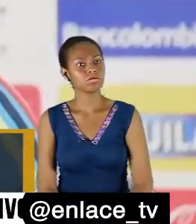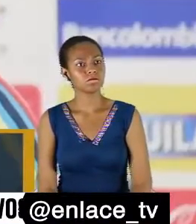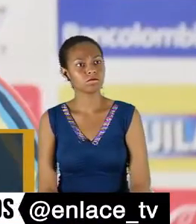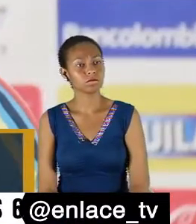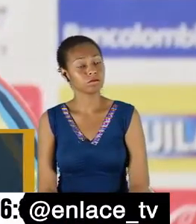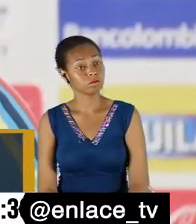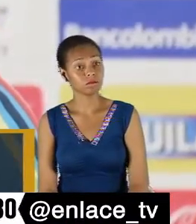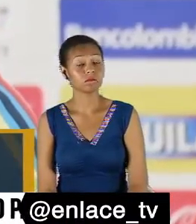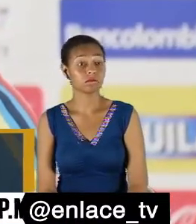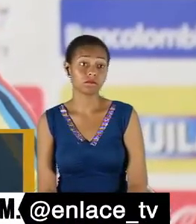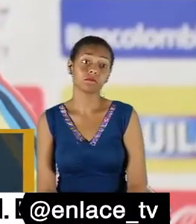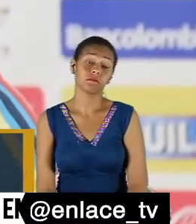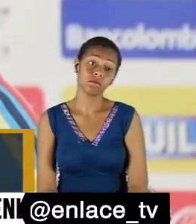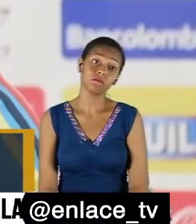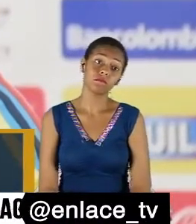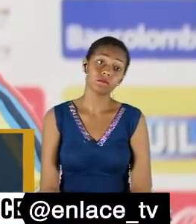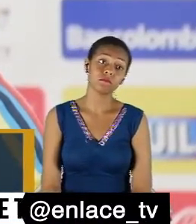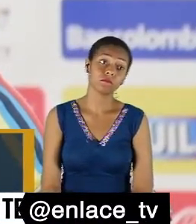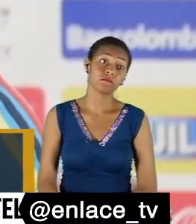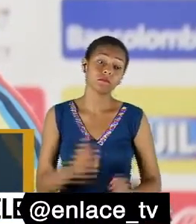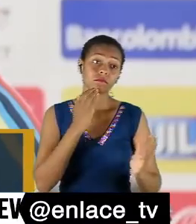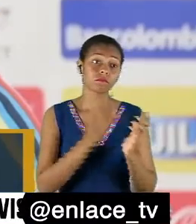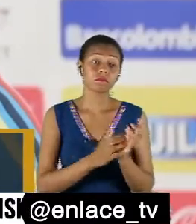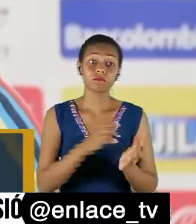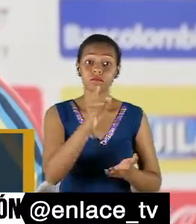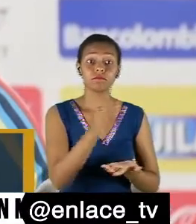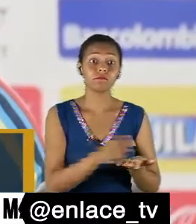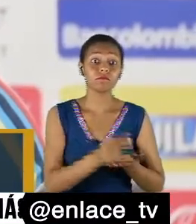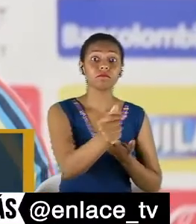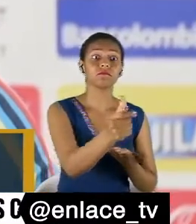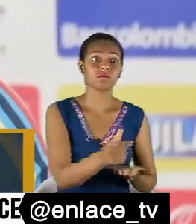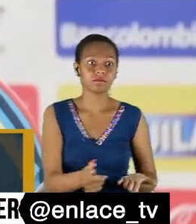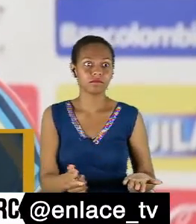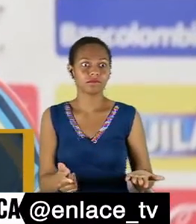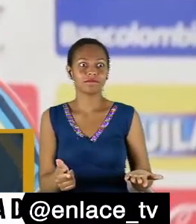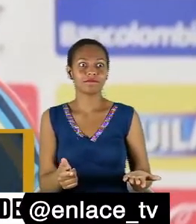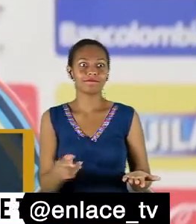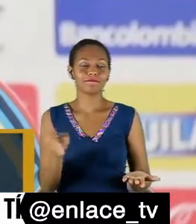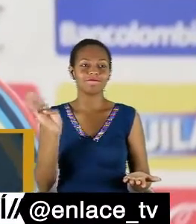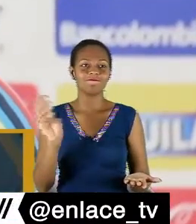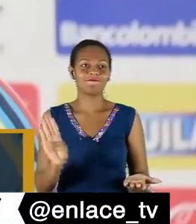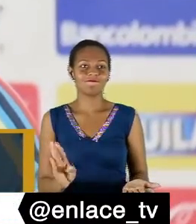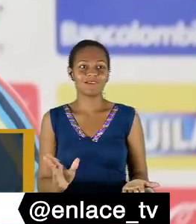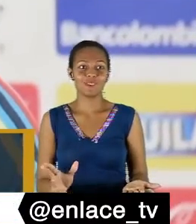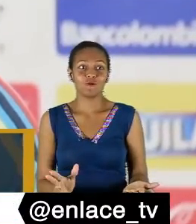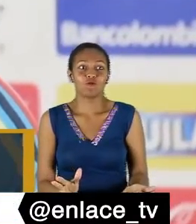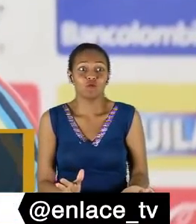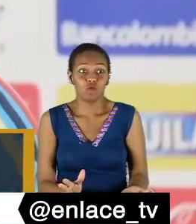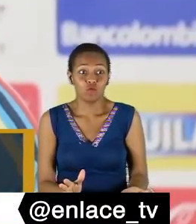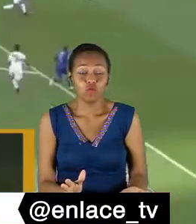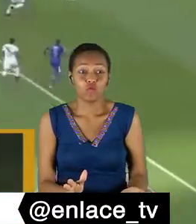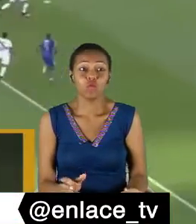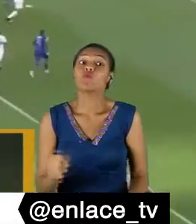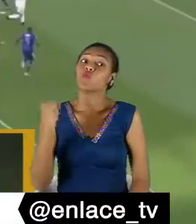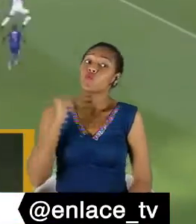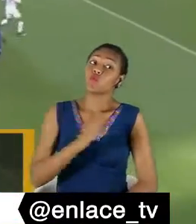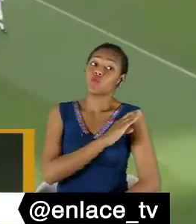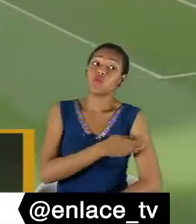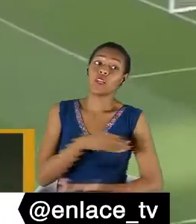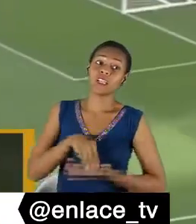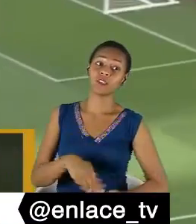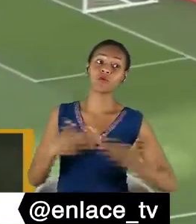en día, bueno, eliminó uno de los favoritos en la Copa, los eliminó, así que tienen todo el mérito.